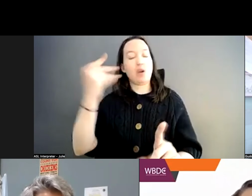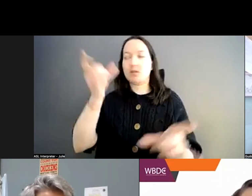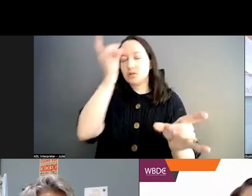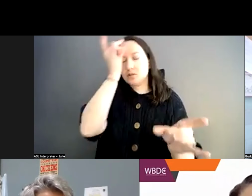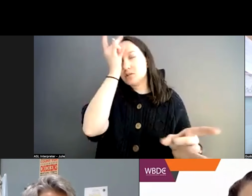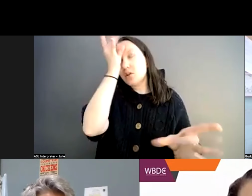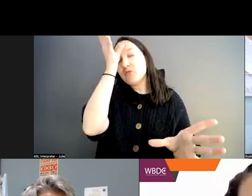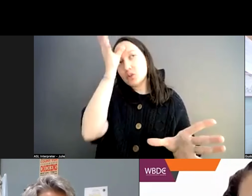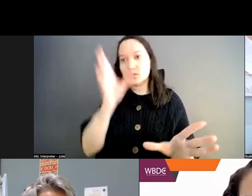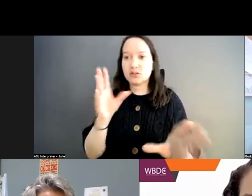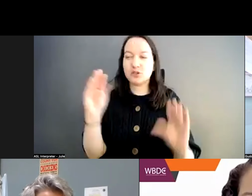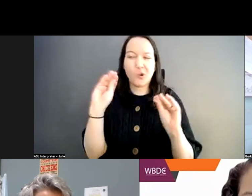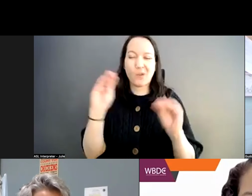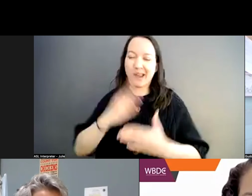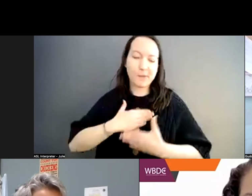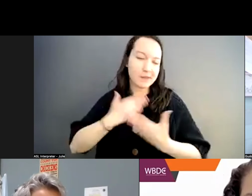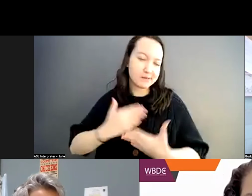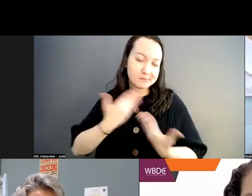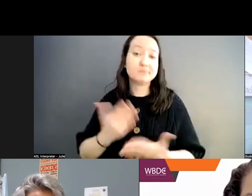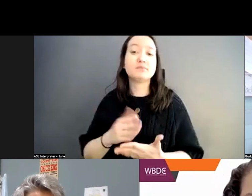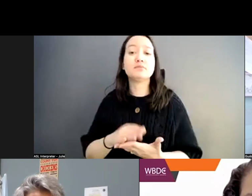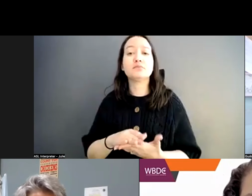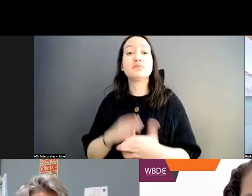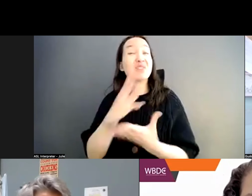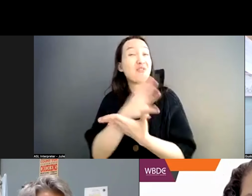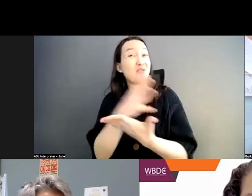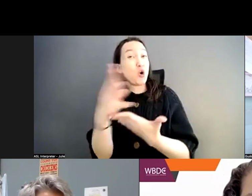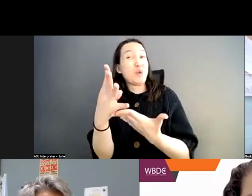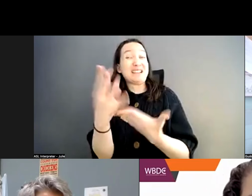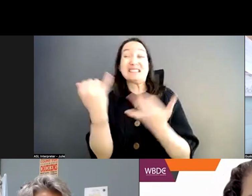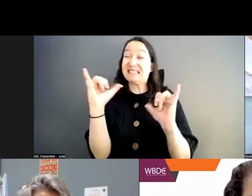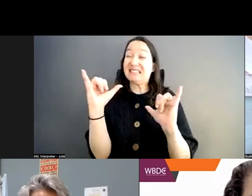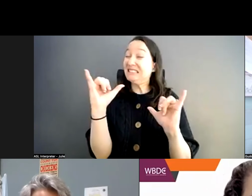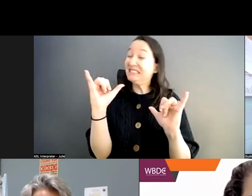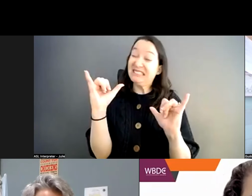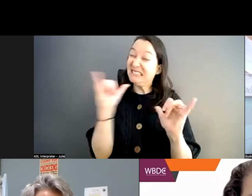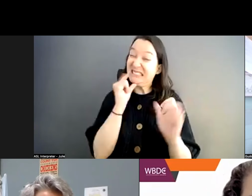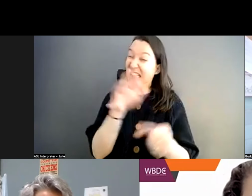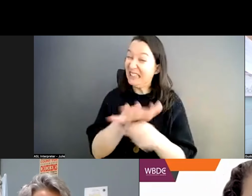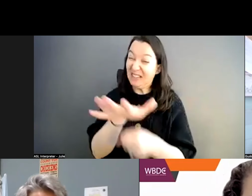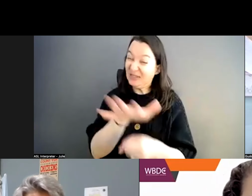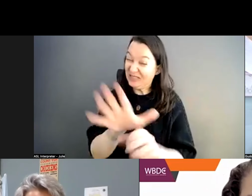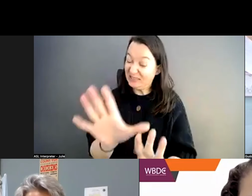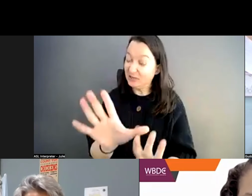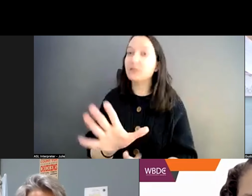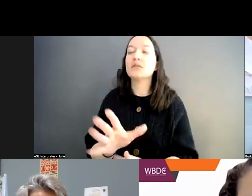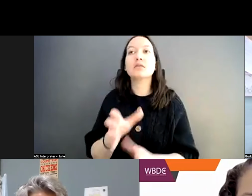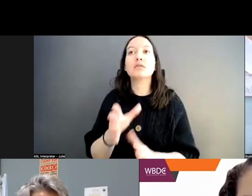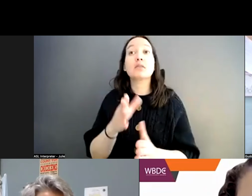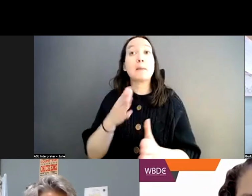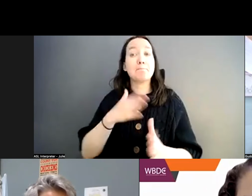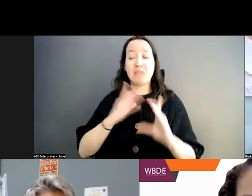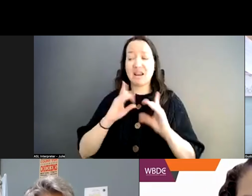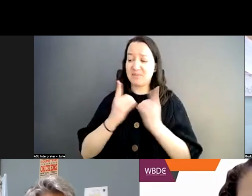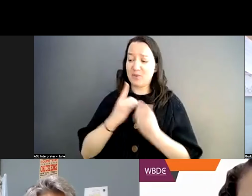los he hecho antes, pero es horrible. Nadie está feliz. 4 semanas tampoco es suficiente en